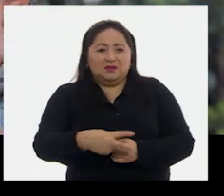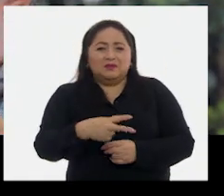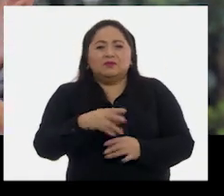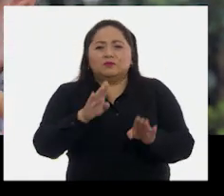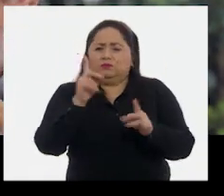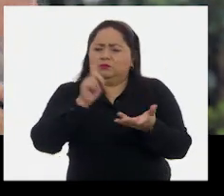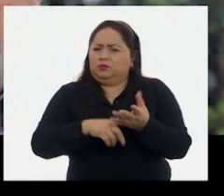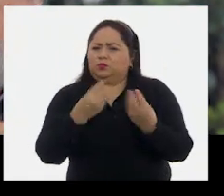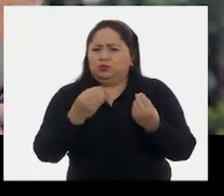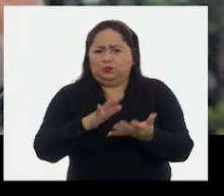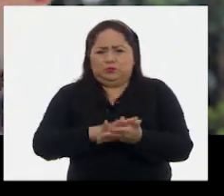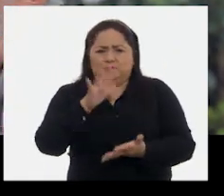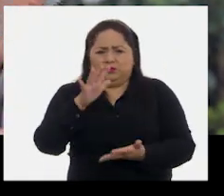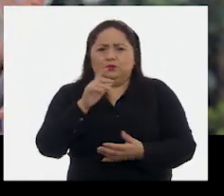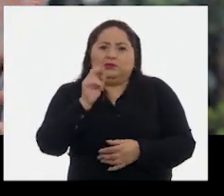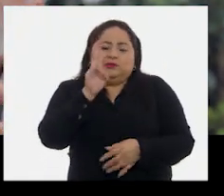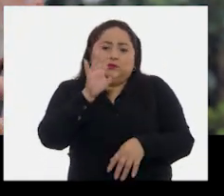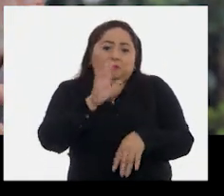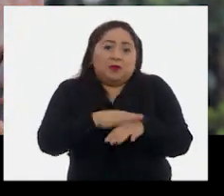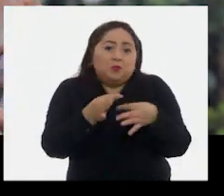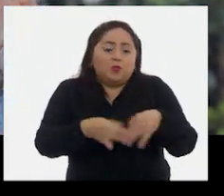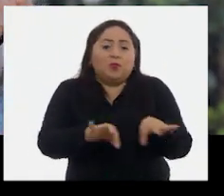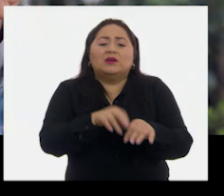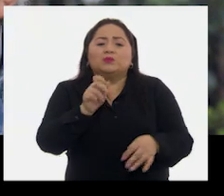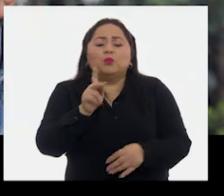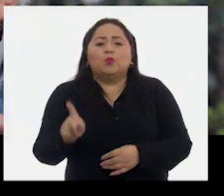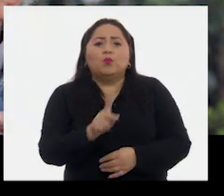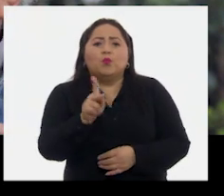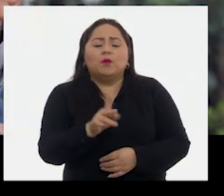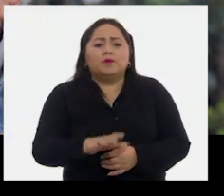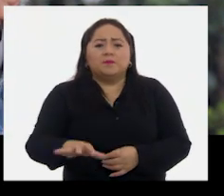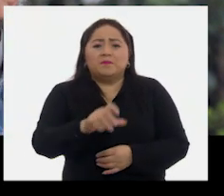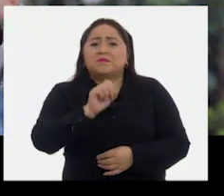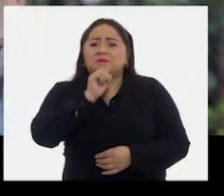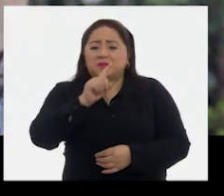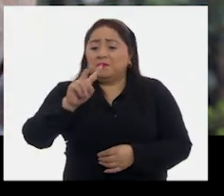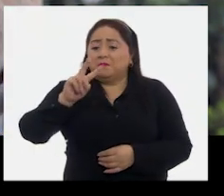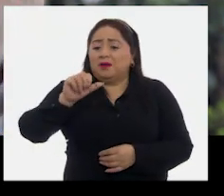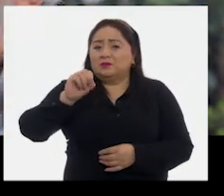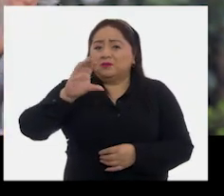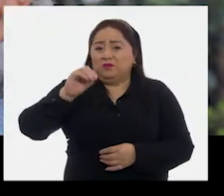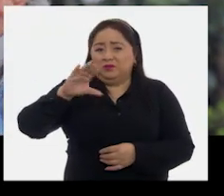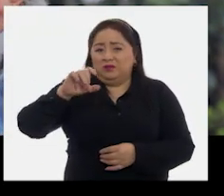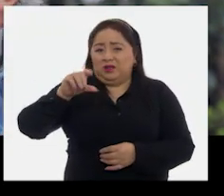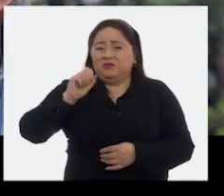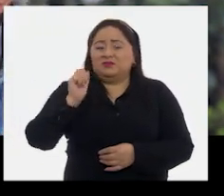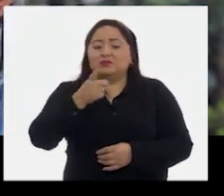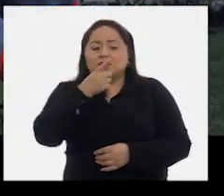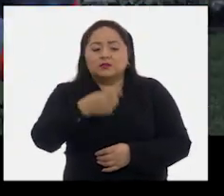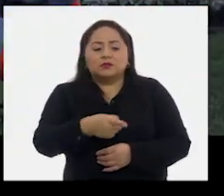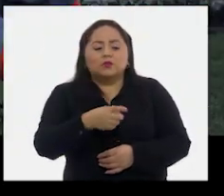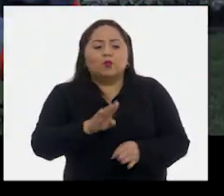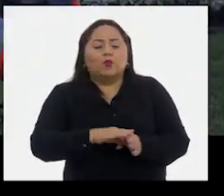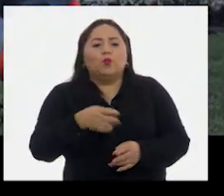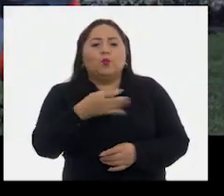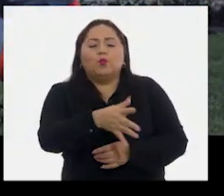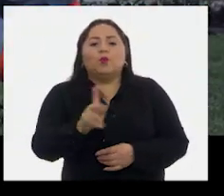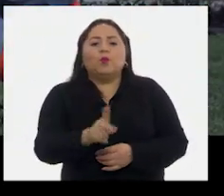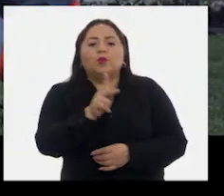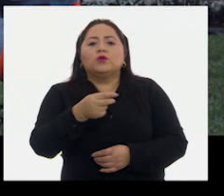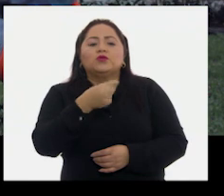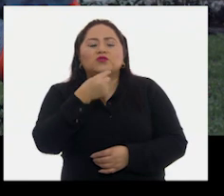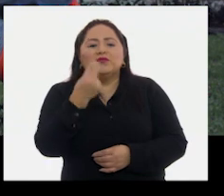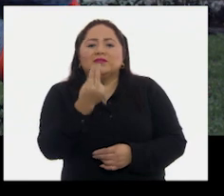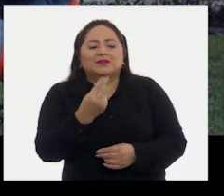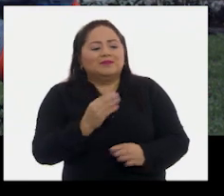las mayorías, ¿no? Esto es importante. Es un pueblo que incluso el propio Vasconcelos lo considera como un pueblo niño, ¿no? Al que hay que